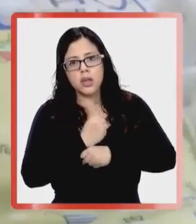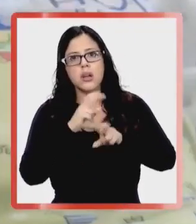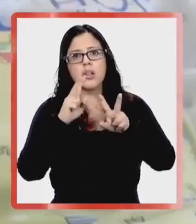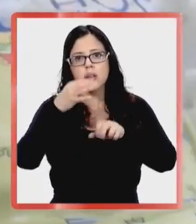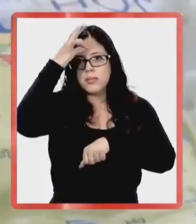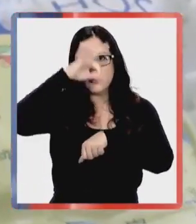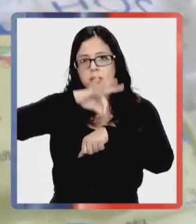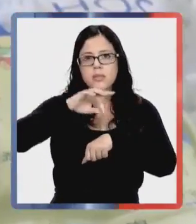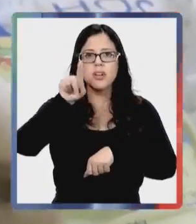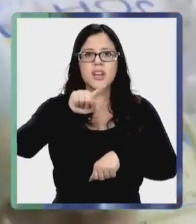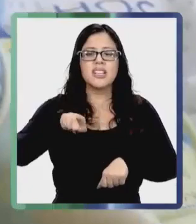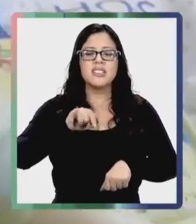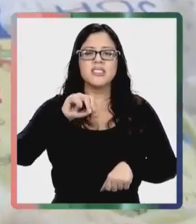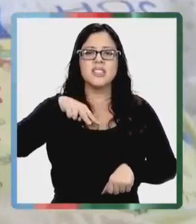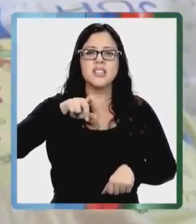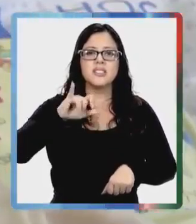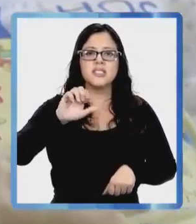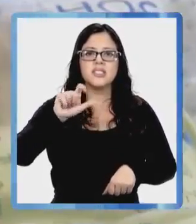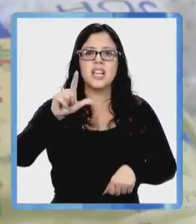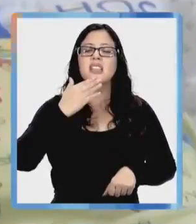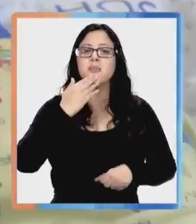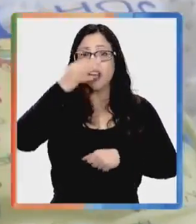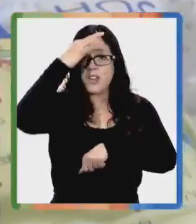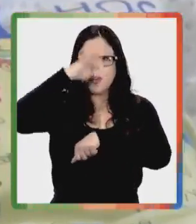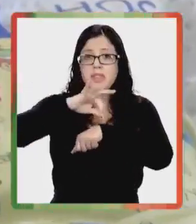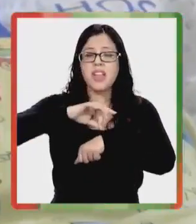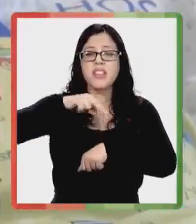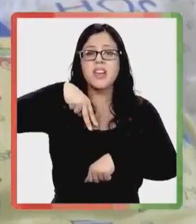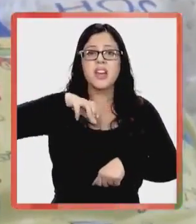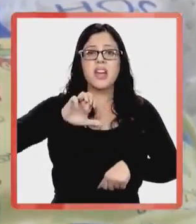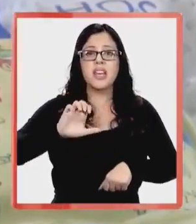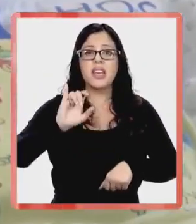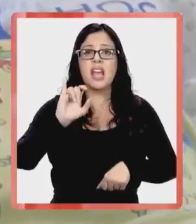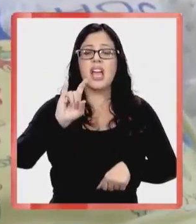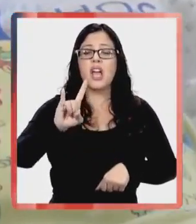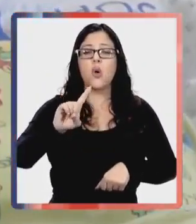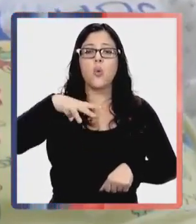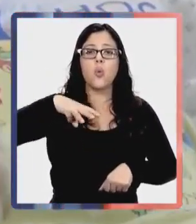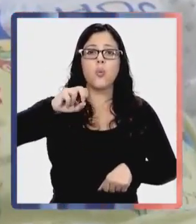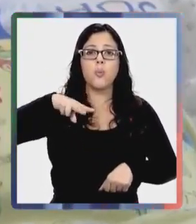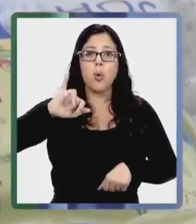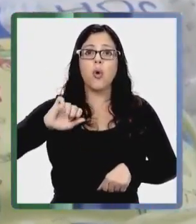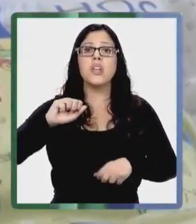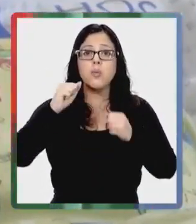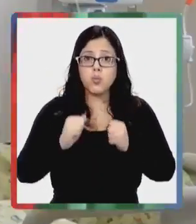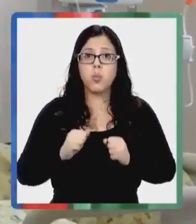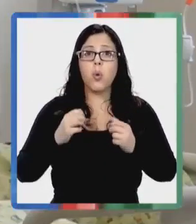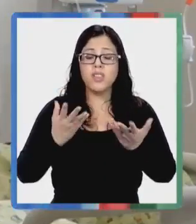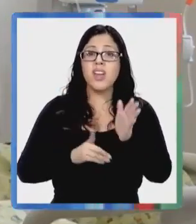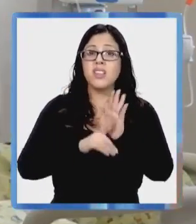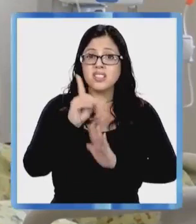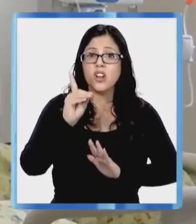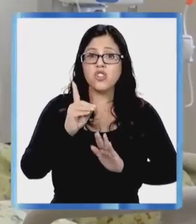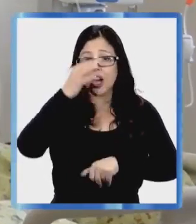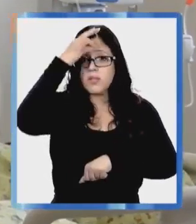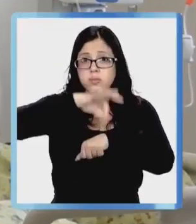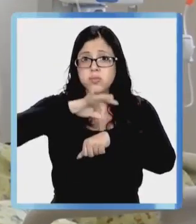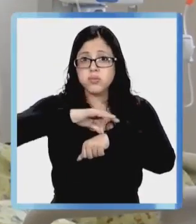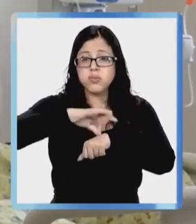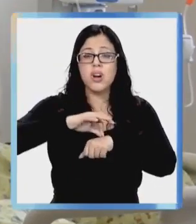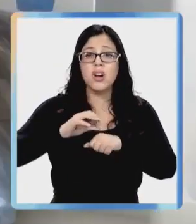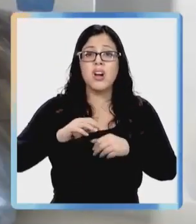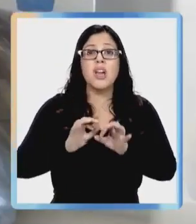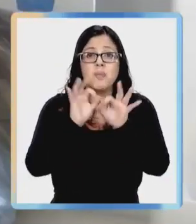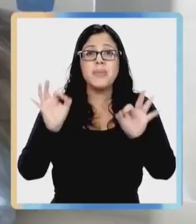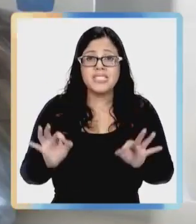virus respiratorio sincicial. Muchas neumonias tienen como principal ¿no es cierto?, contaminante un virus respiratorio sincicial o